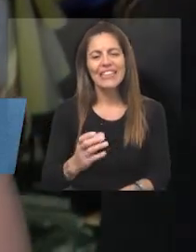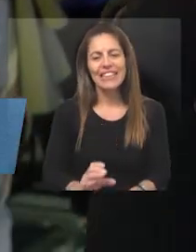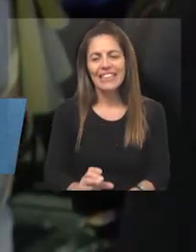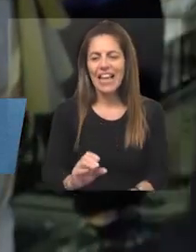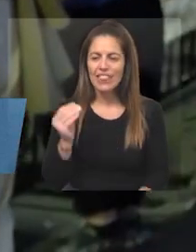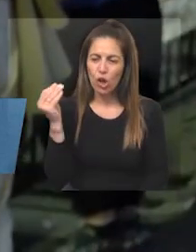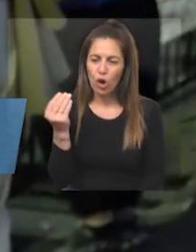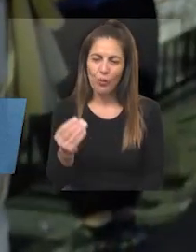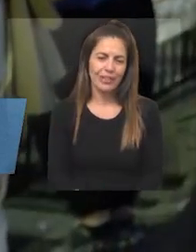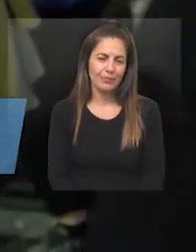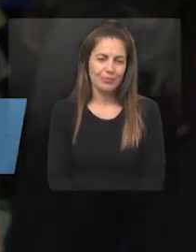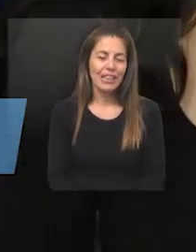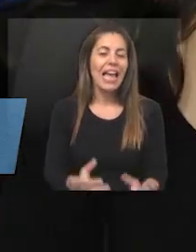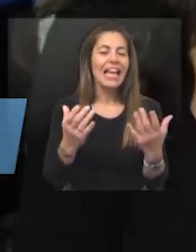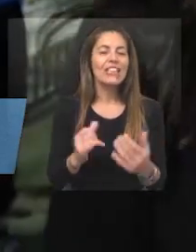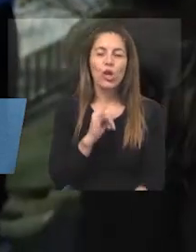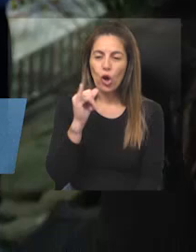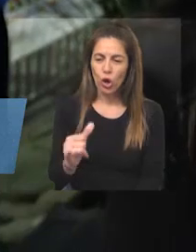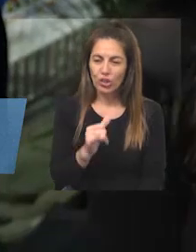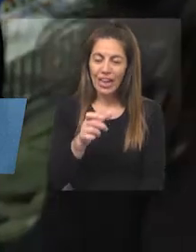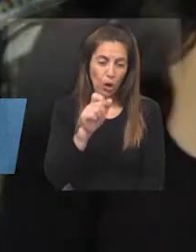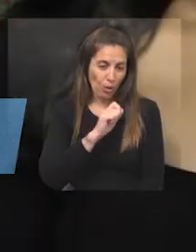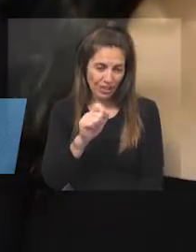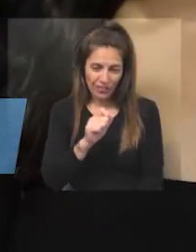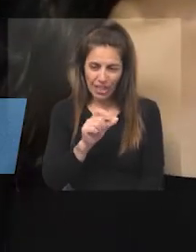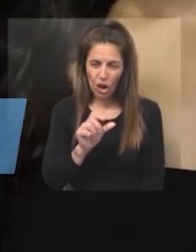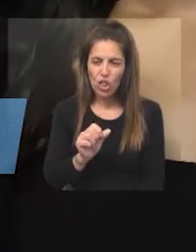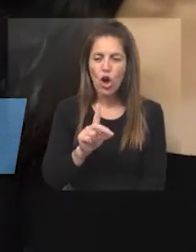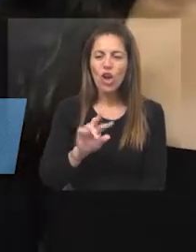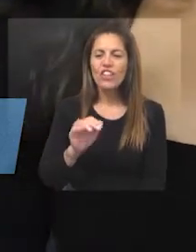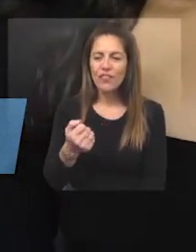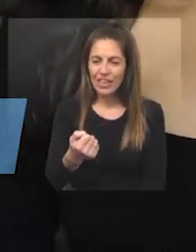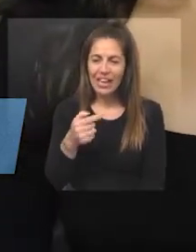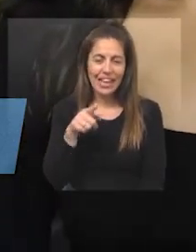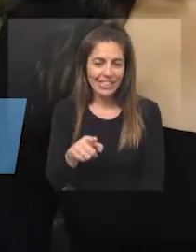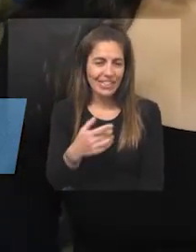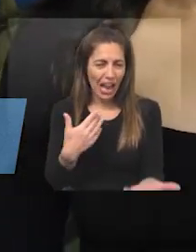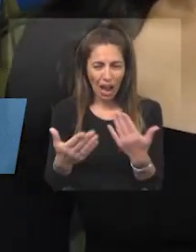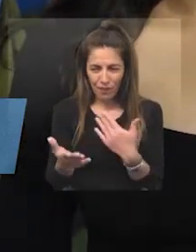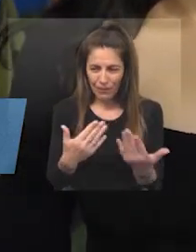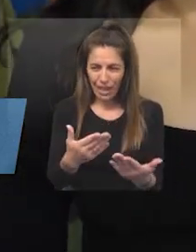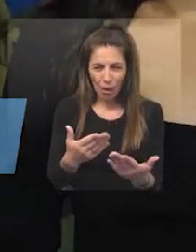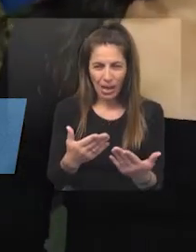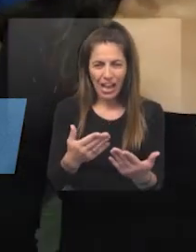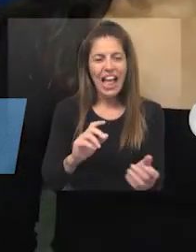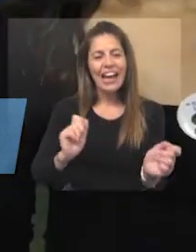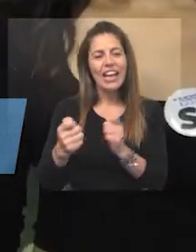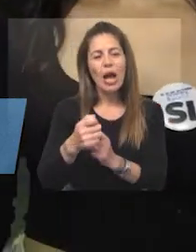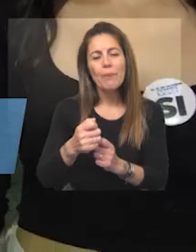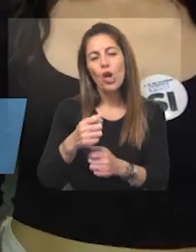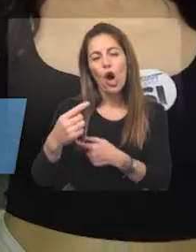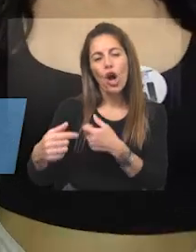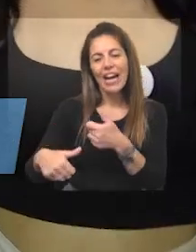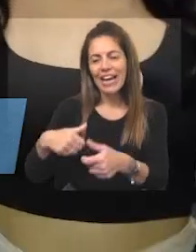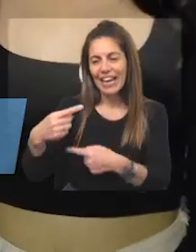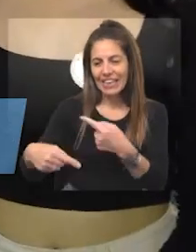alegría quiero comentarles que en una entrevista con an oliva ella hacía referencia cambio generacional